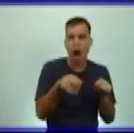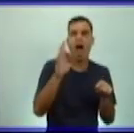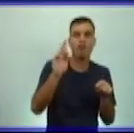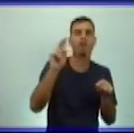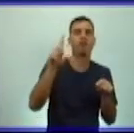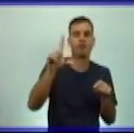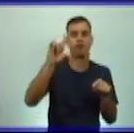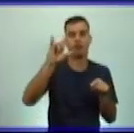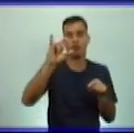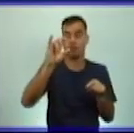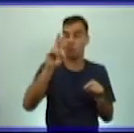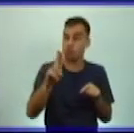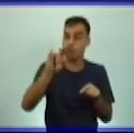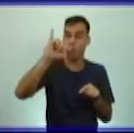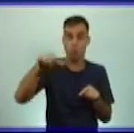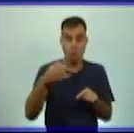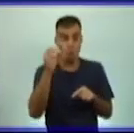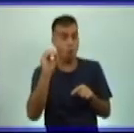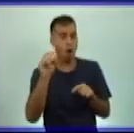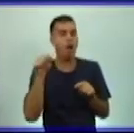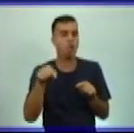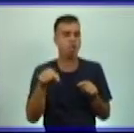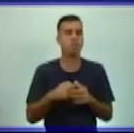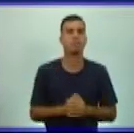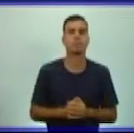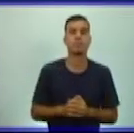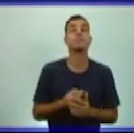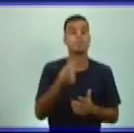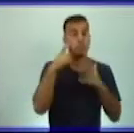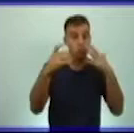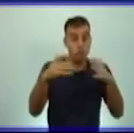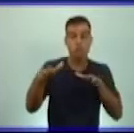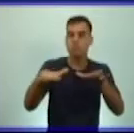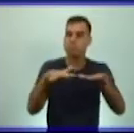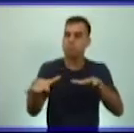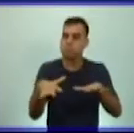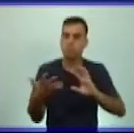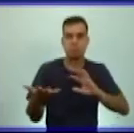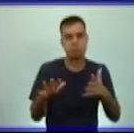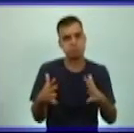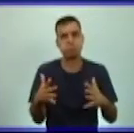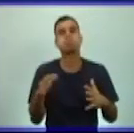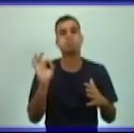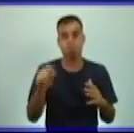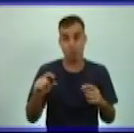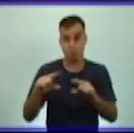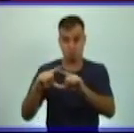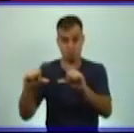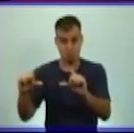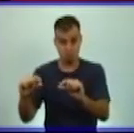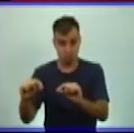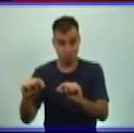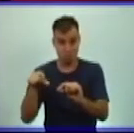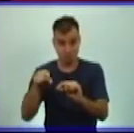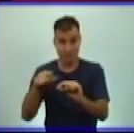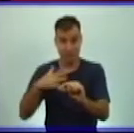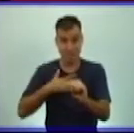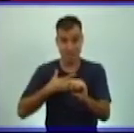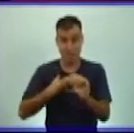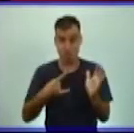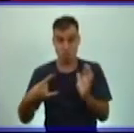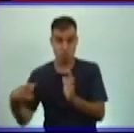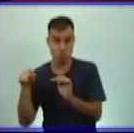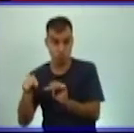importante el hecho de que exista un movimiento relativo entre el dispositivo que posee propiedades magnéticas y